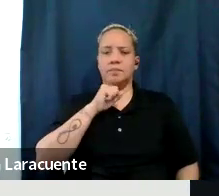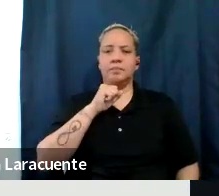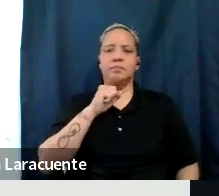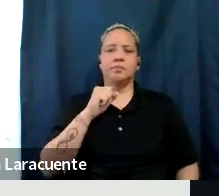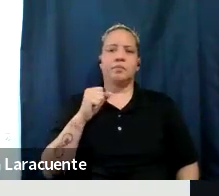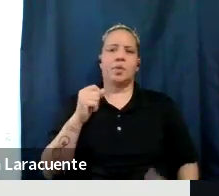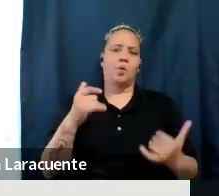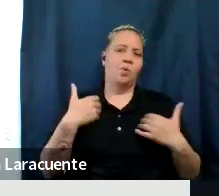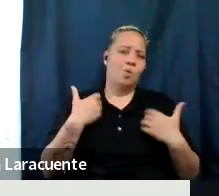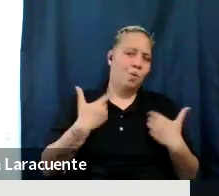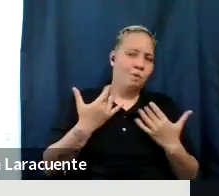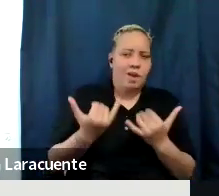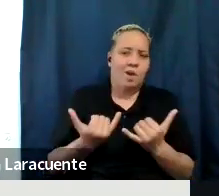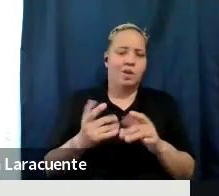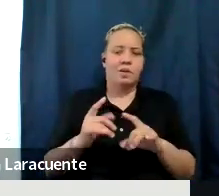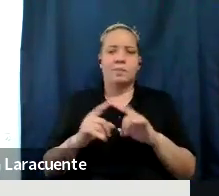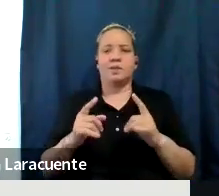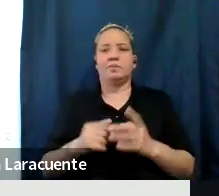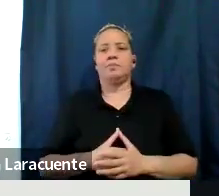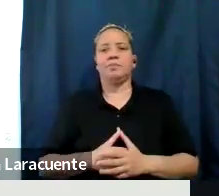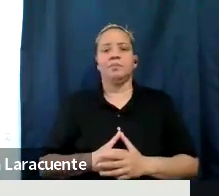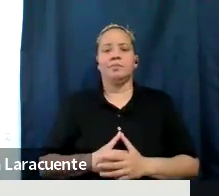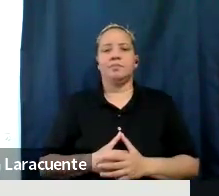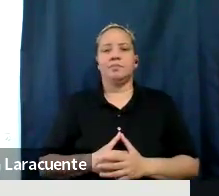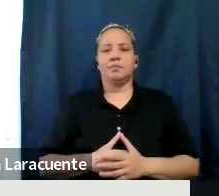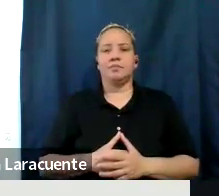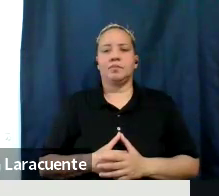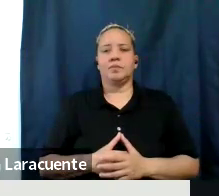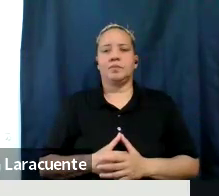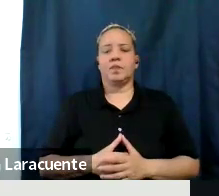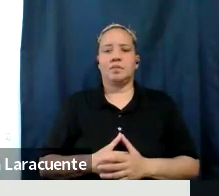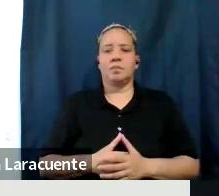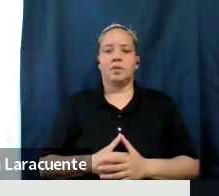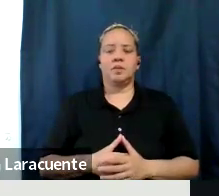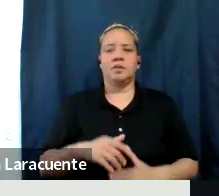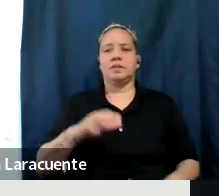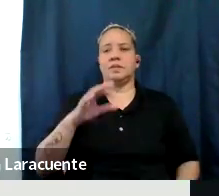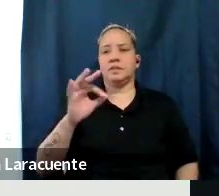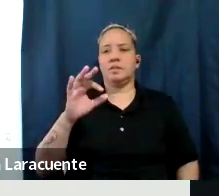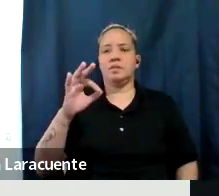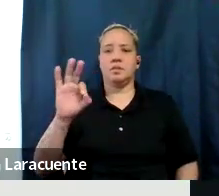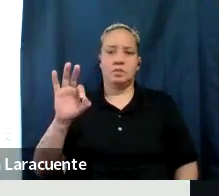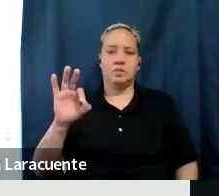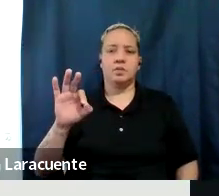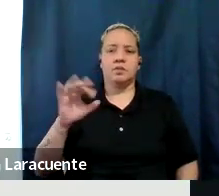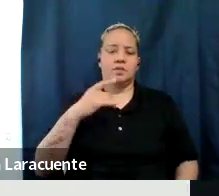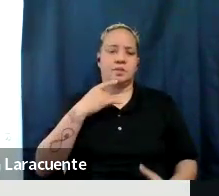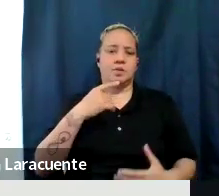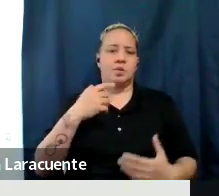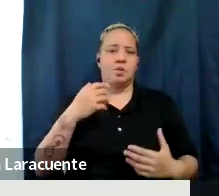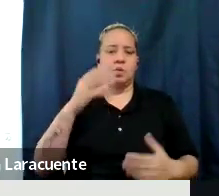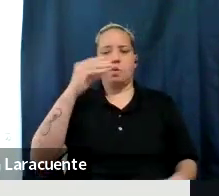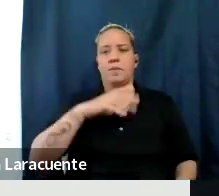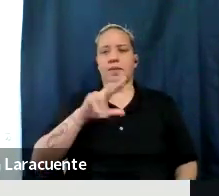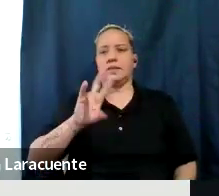un joven, eh, pero entonces en 1919 no se diría que un hombre de 37